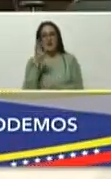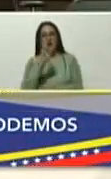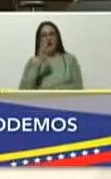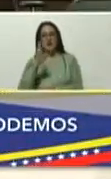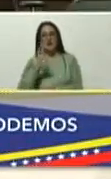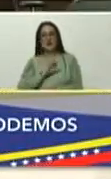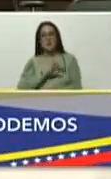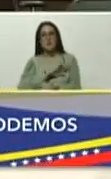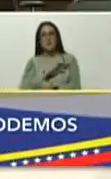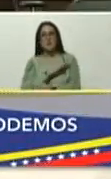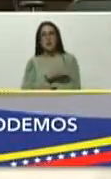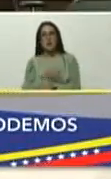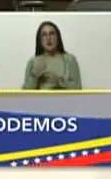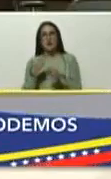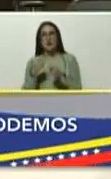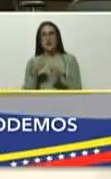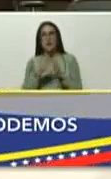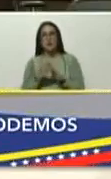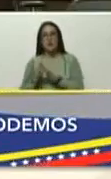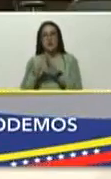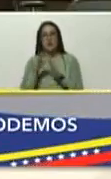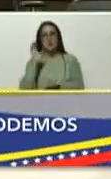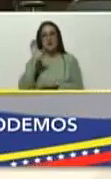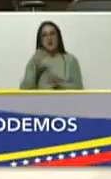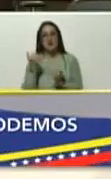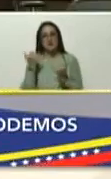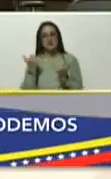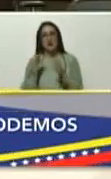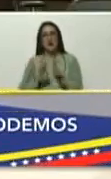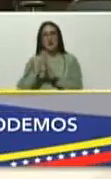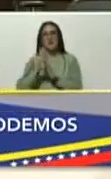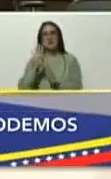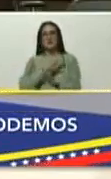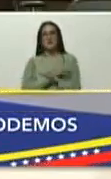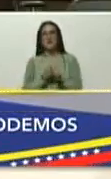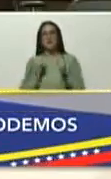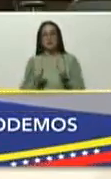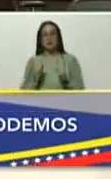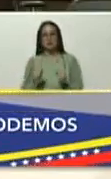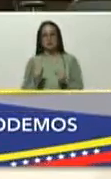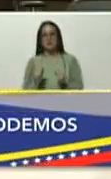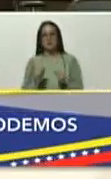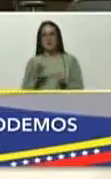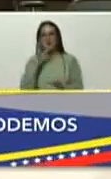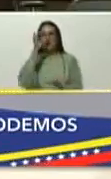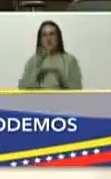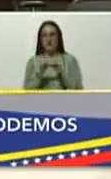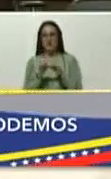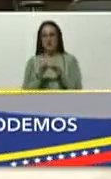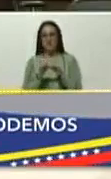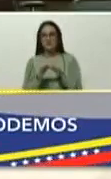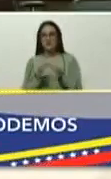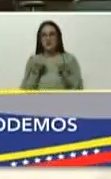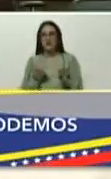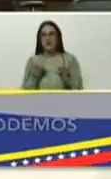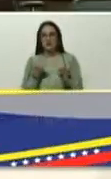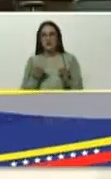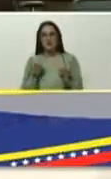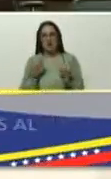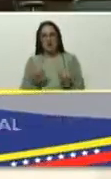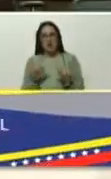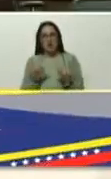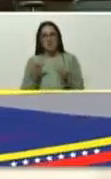poder comunal del país. Avancemos con fuerza, con fe. Estamos en el lado correcto